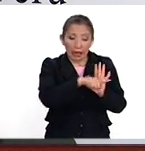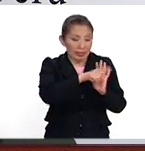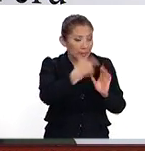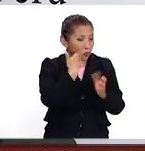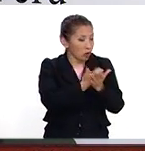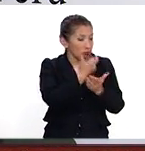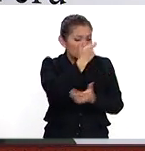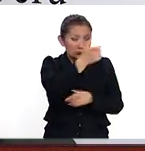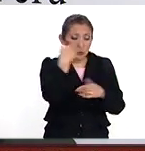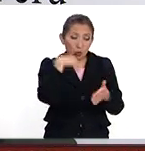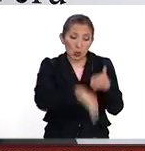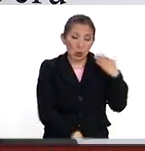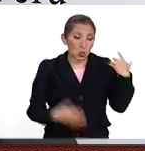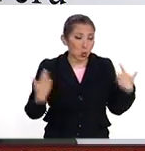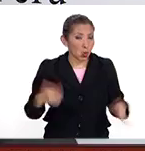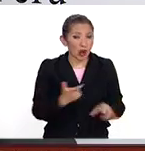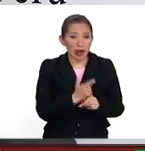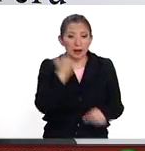economía.